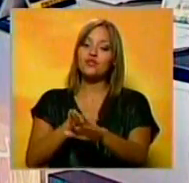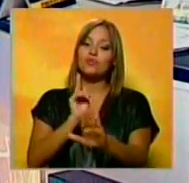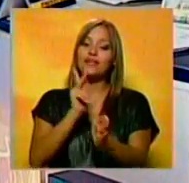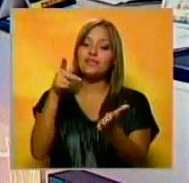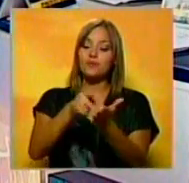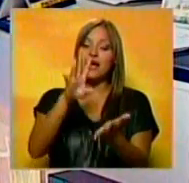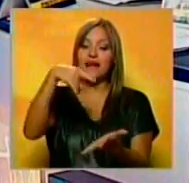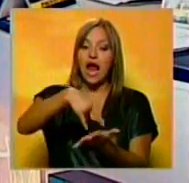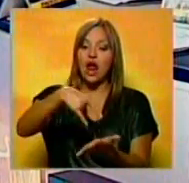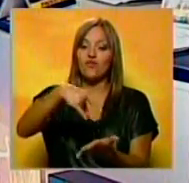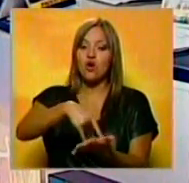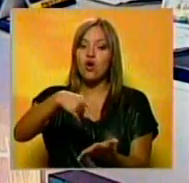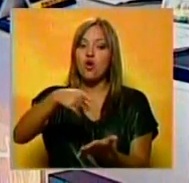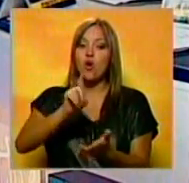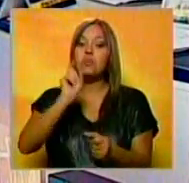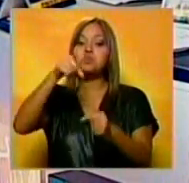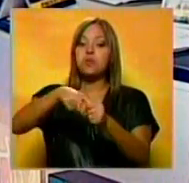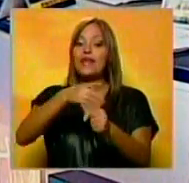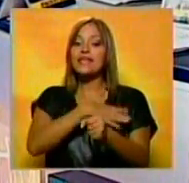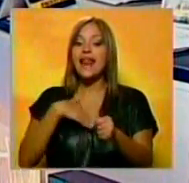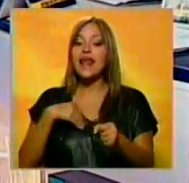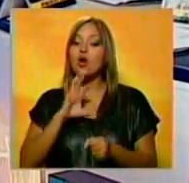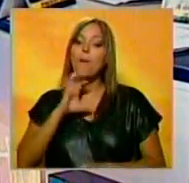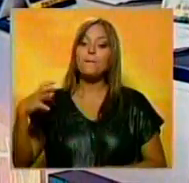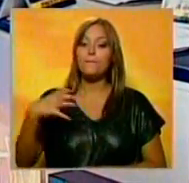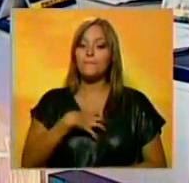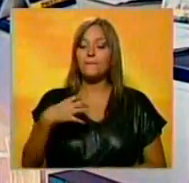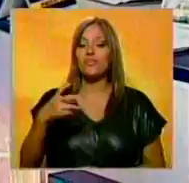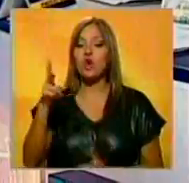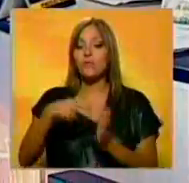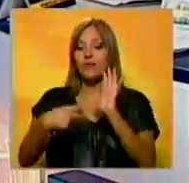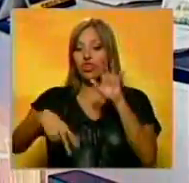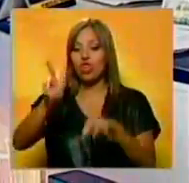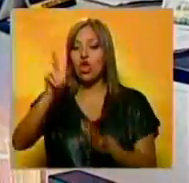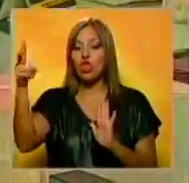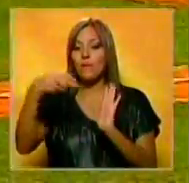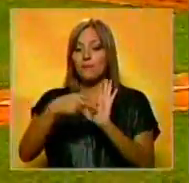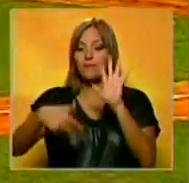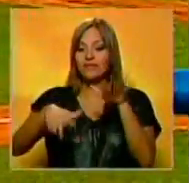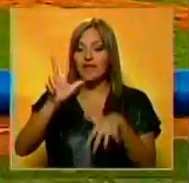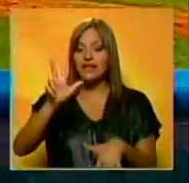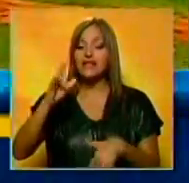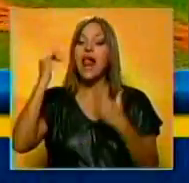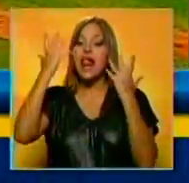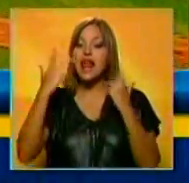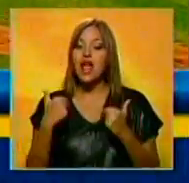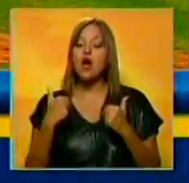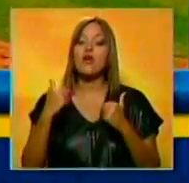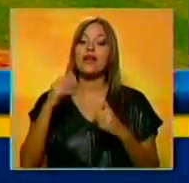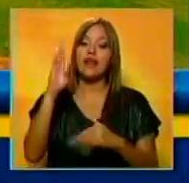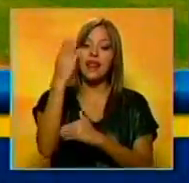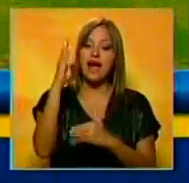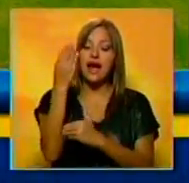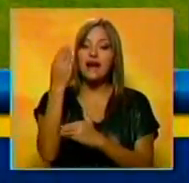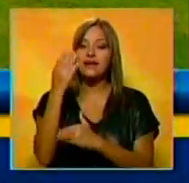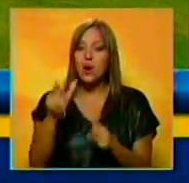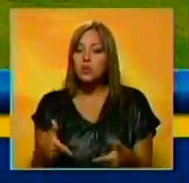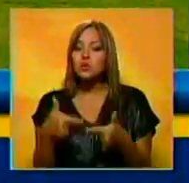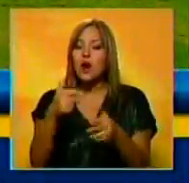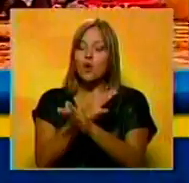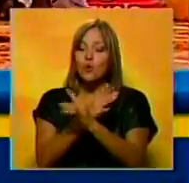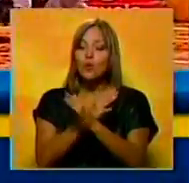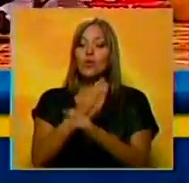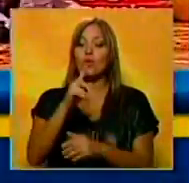conjunto carabobeño a la serie por el título de la temporada 2012-2013. Leones y Cardenales se enfrentaron en el